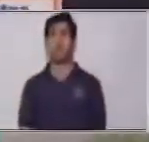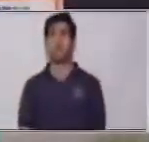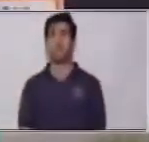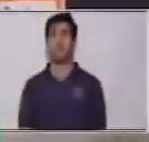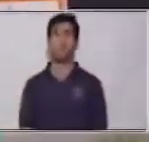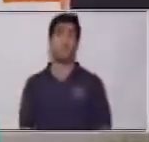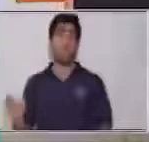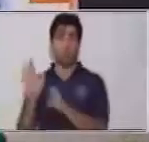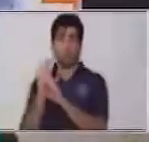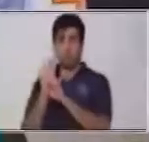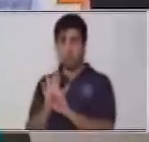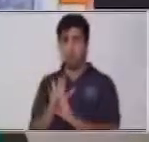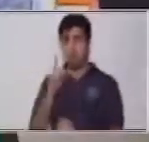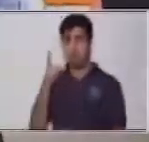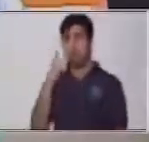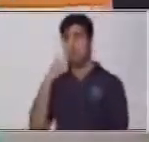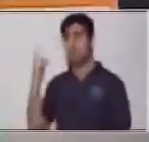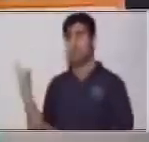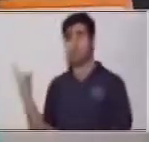Acá tenemos